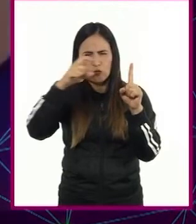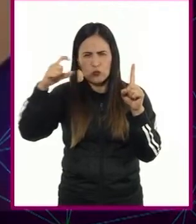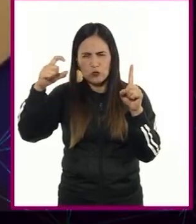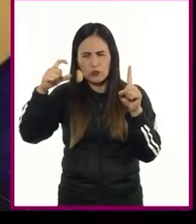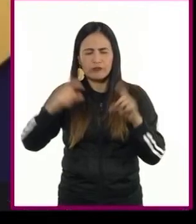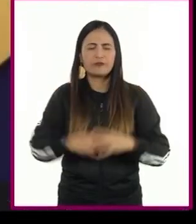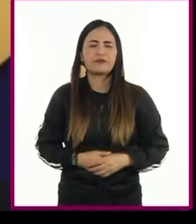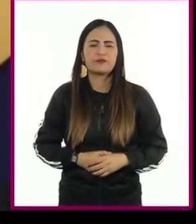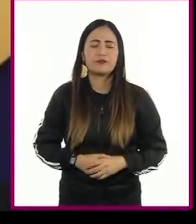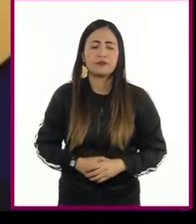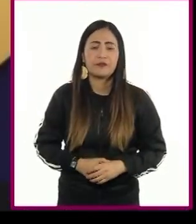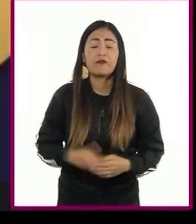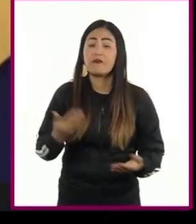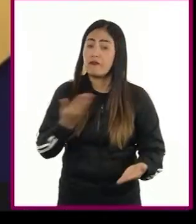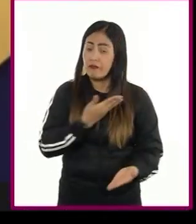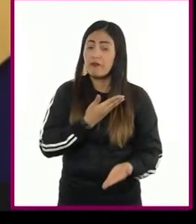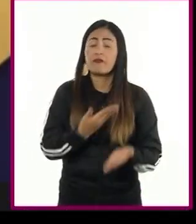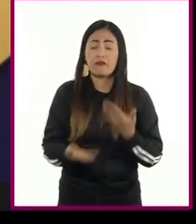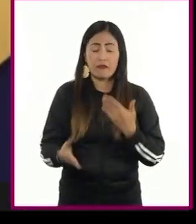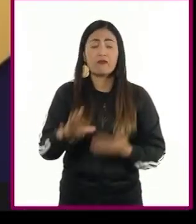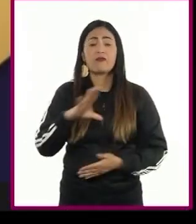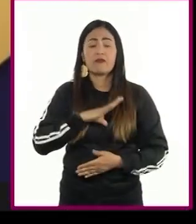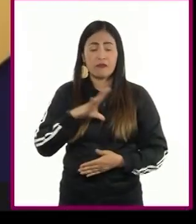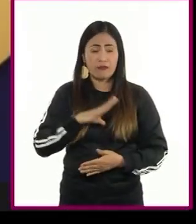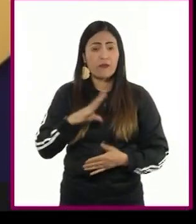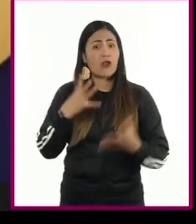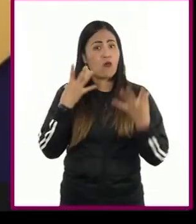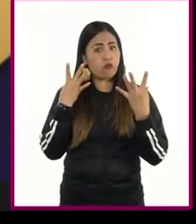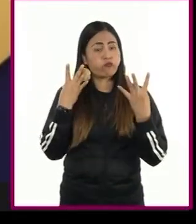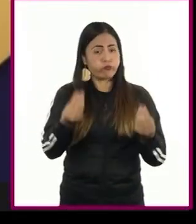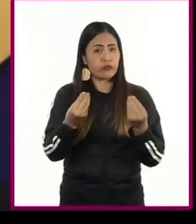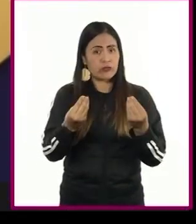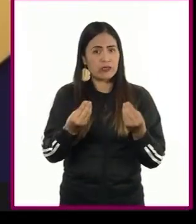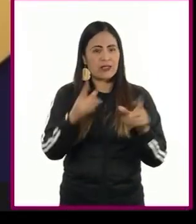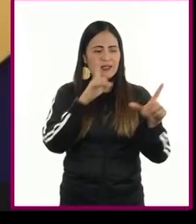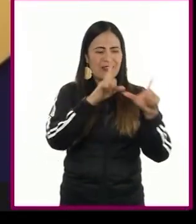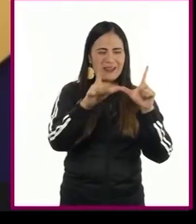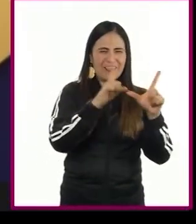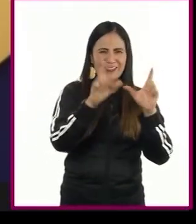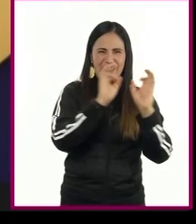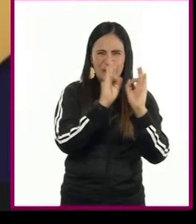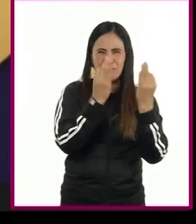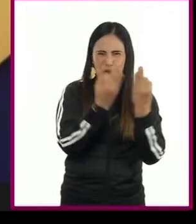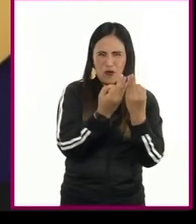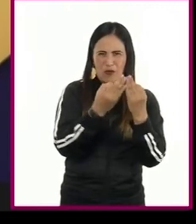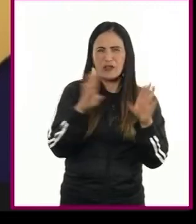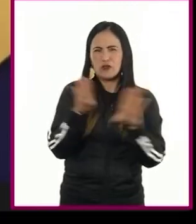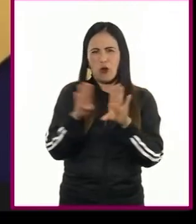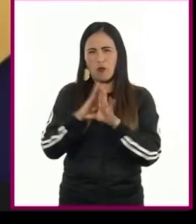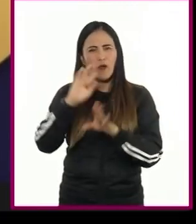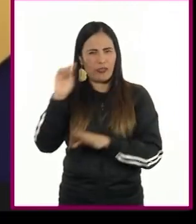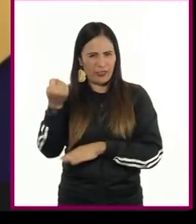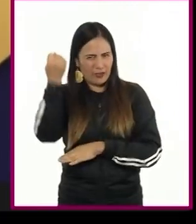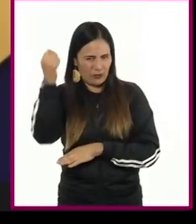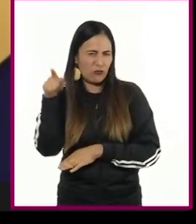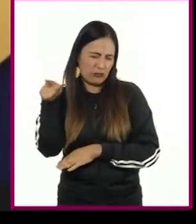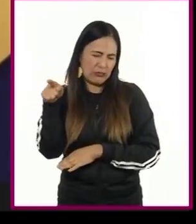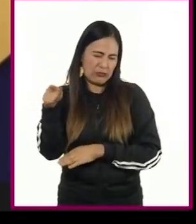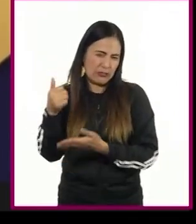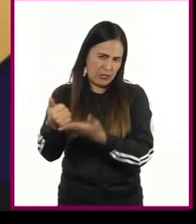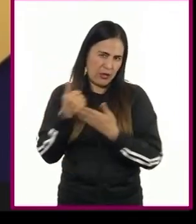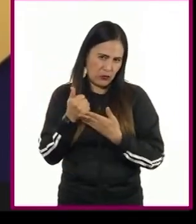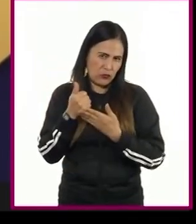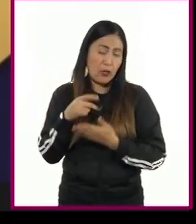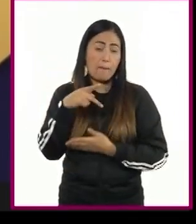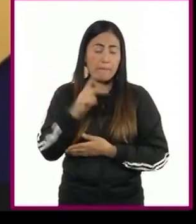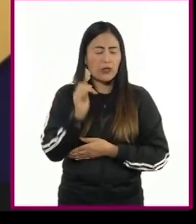sorprendería saber que en la actualidad existe una gran cantidad de tipografías gracias al uso de la tecnología, pero siempre es bueno